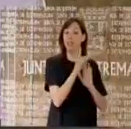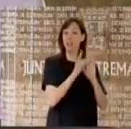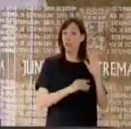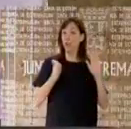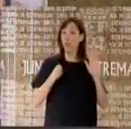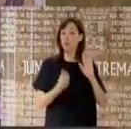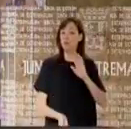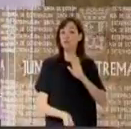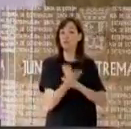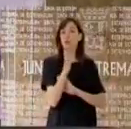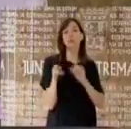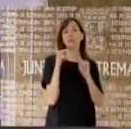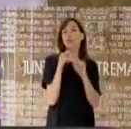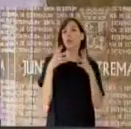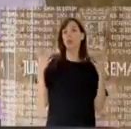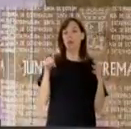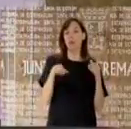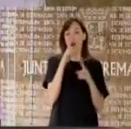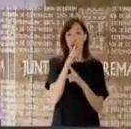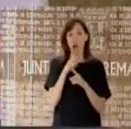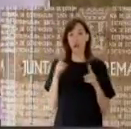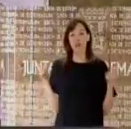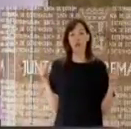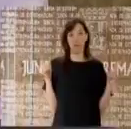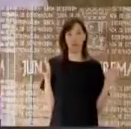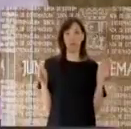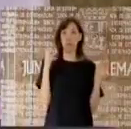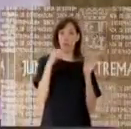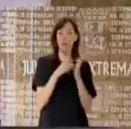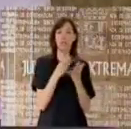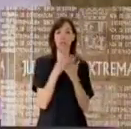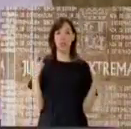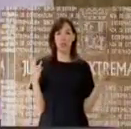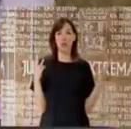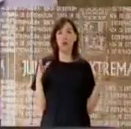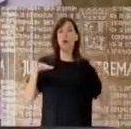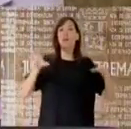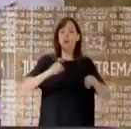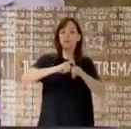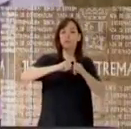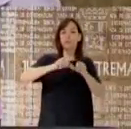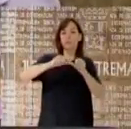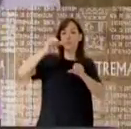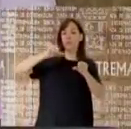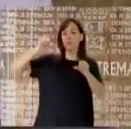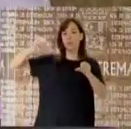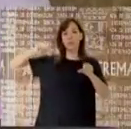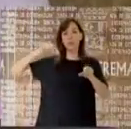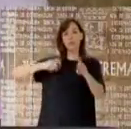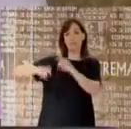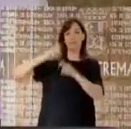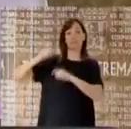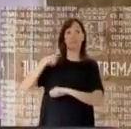va a afectar, es para este año 2018, con efectos retroactivos a 1 de enero de